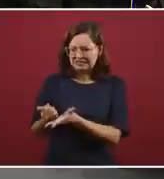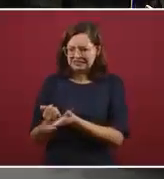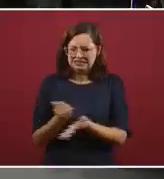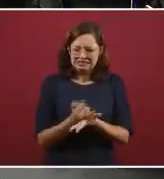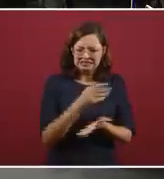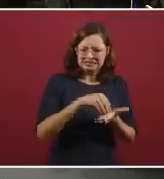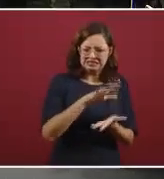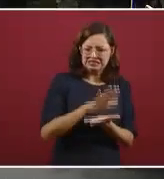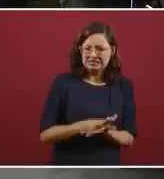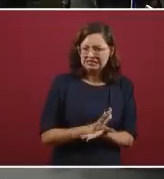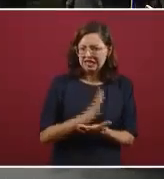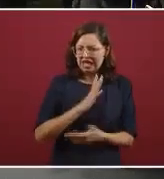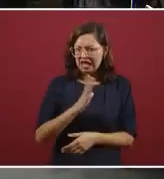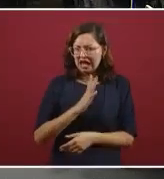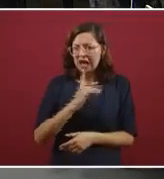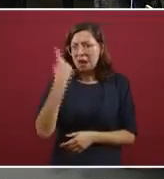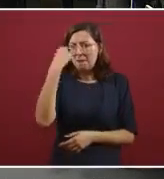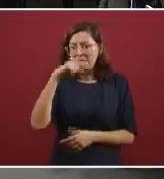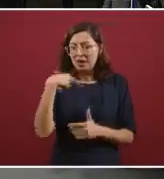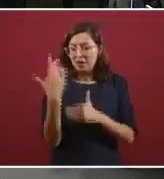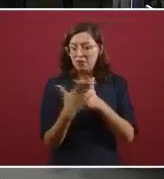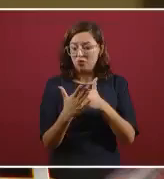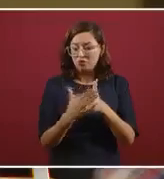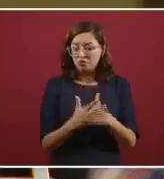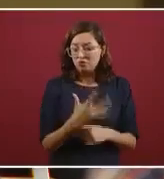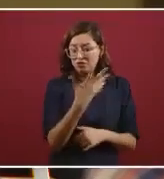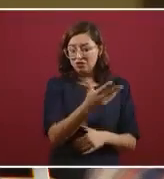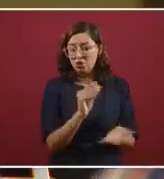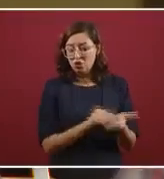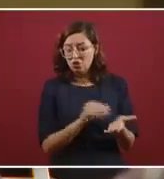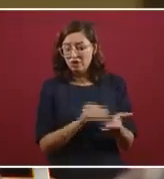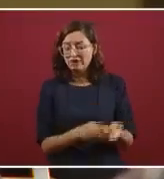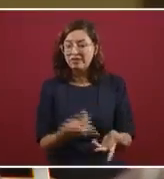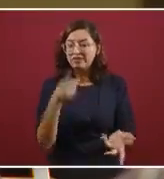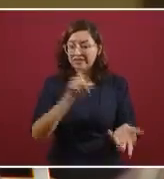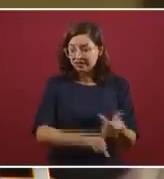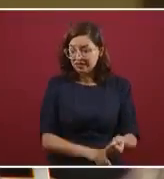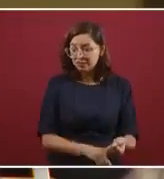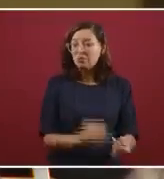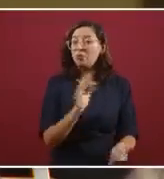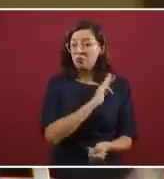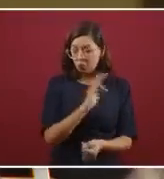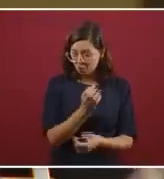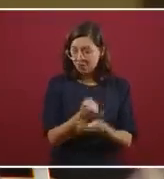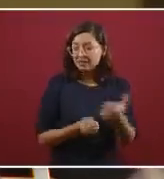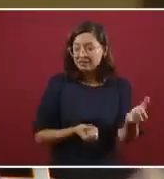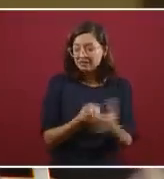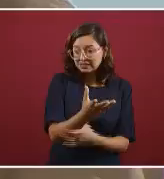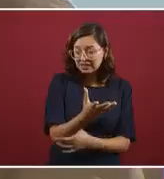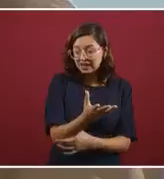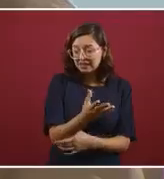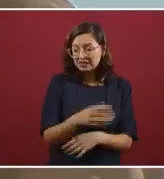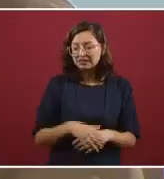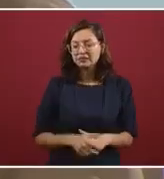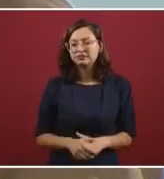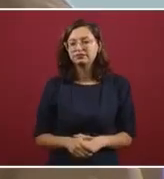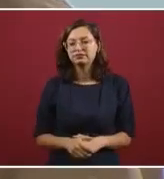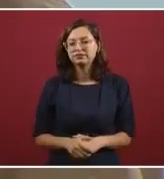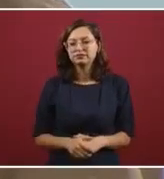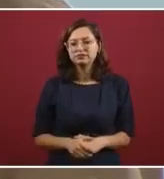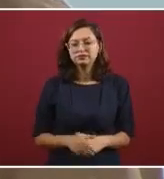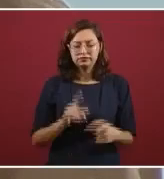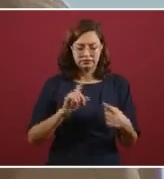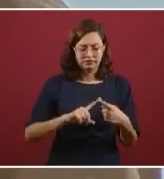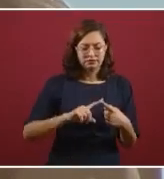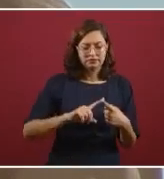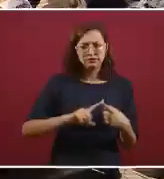usted lo dijo, para que las 5 personas que aún permanecen detenidas puedan quedar en libertad. Eso por una